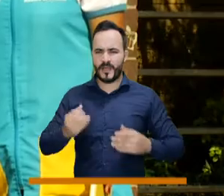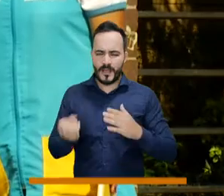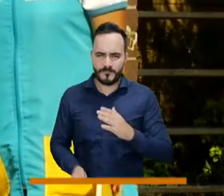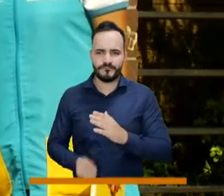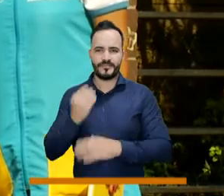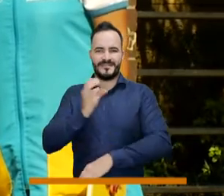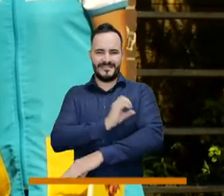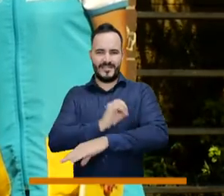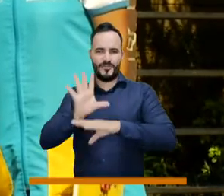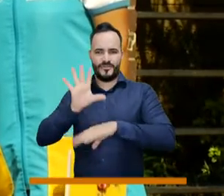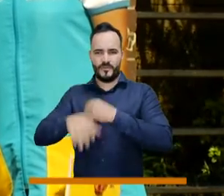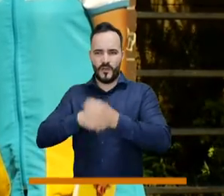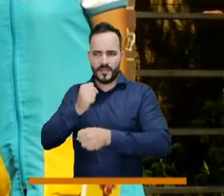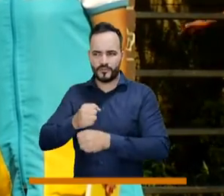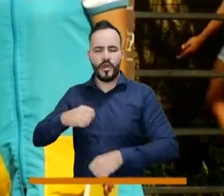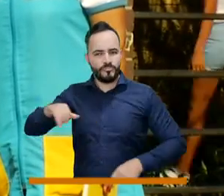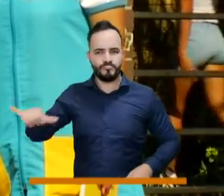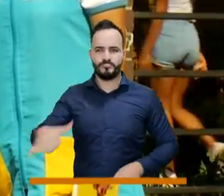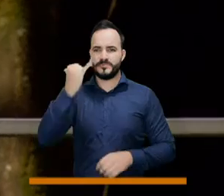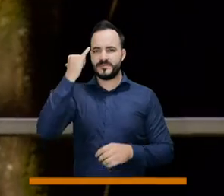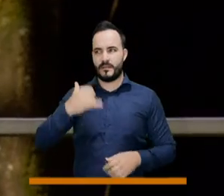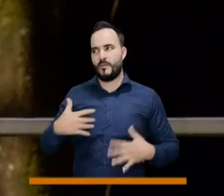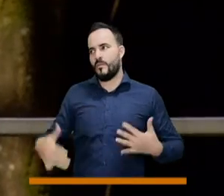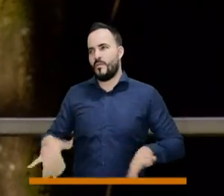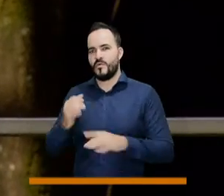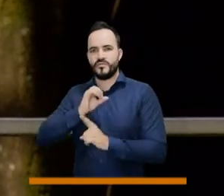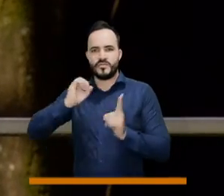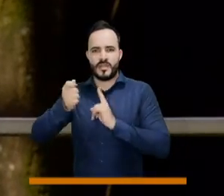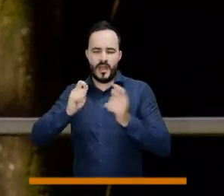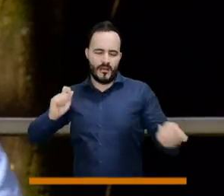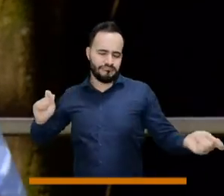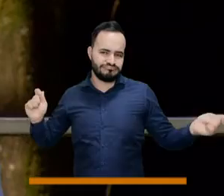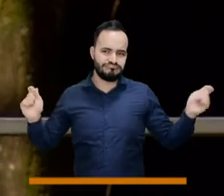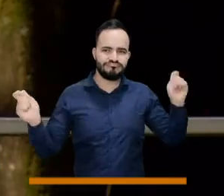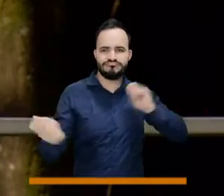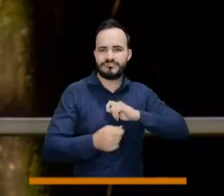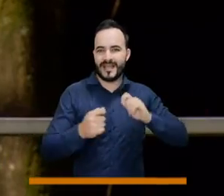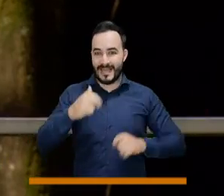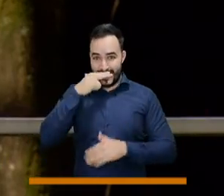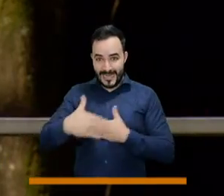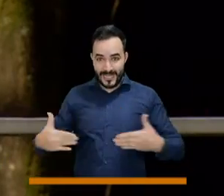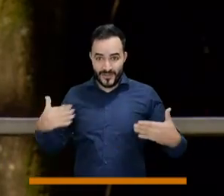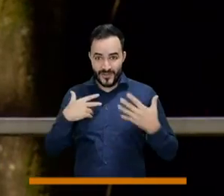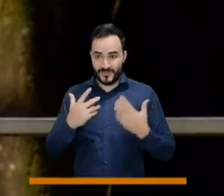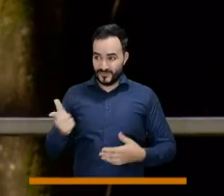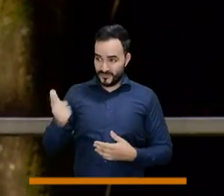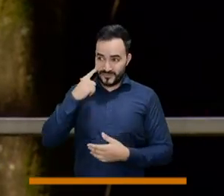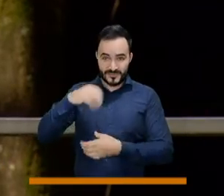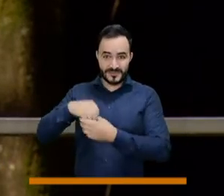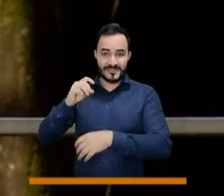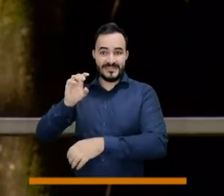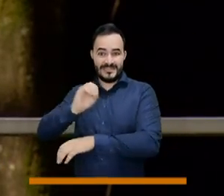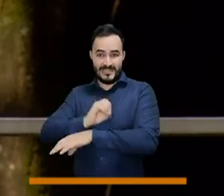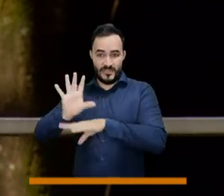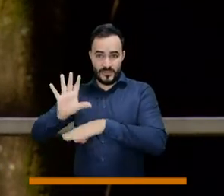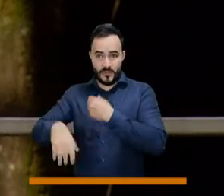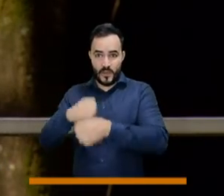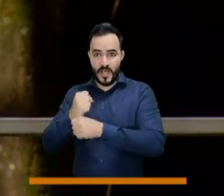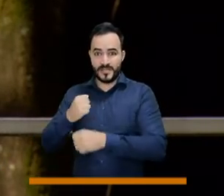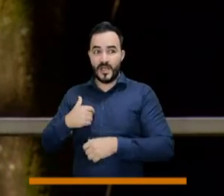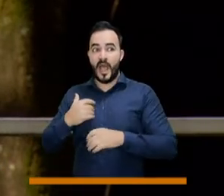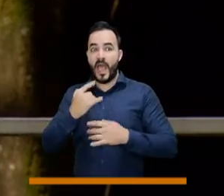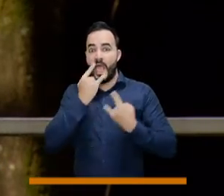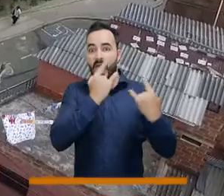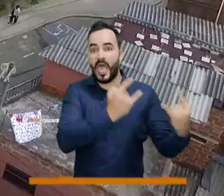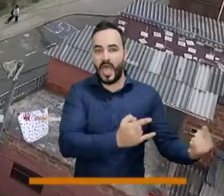niñas de nuestra ciudad de 0 a 5 años, de crear el programa de Buen Comienzo, empezó una revolución social en nuestra ciudad. Todos los niños que están en Buen Comienzo tienen